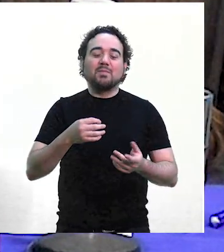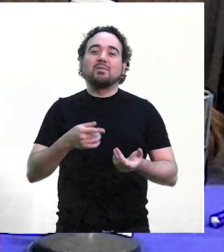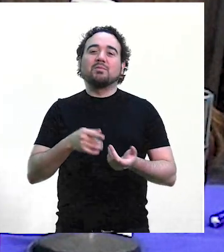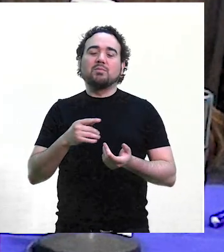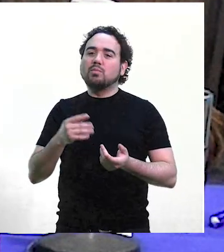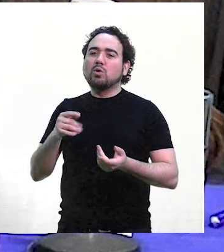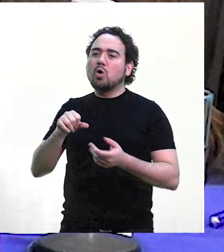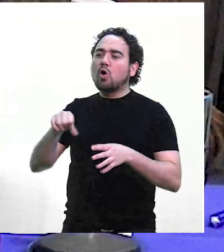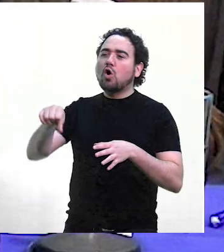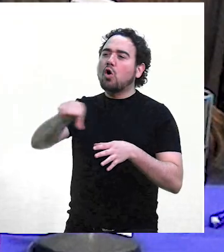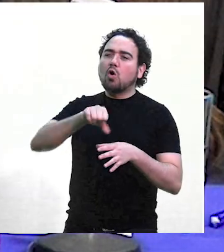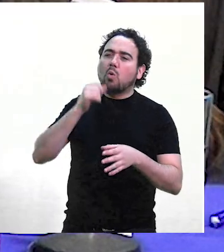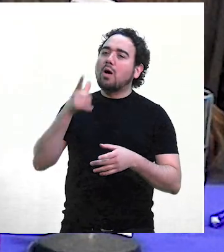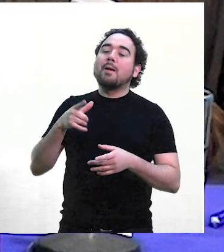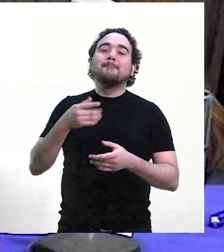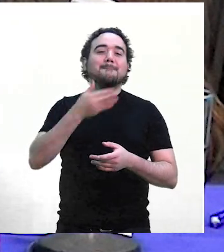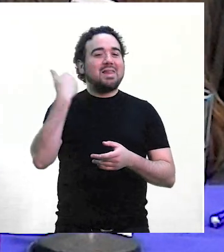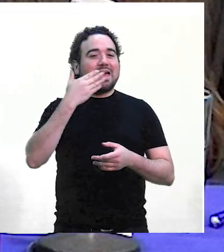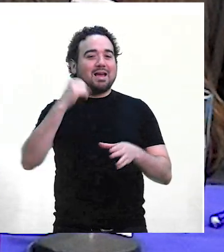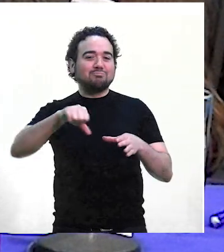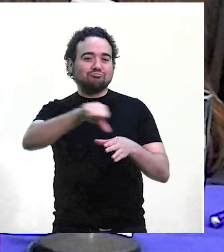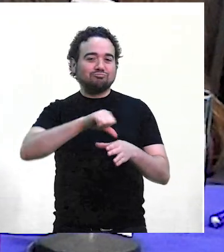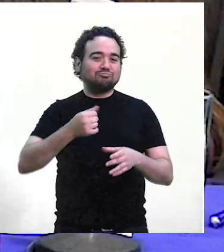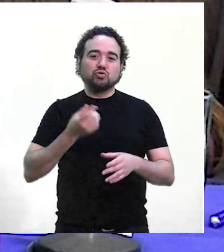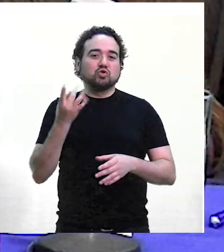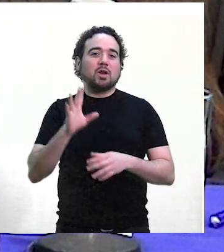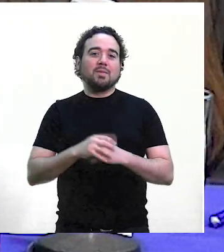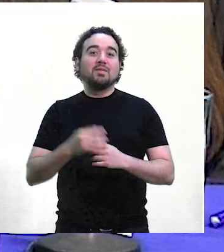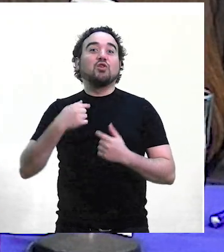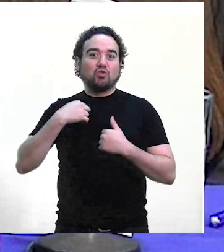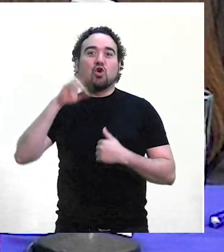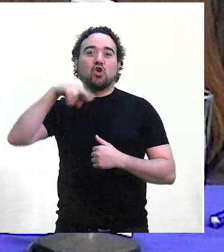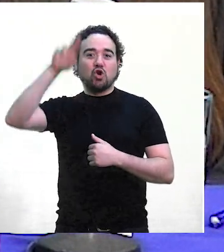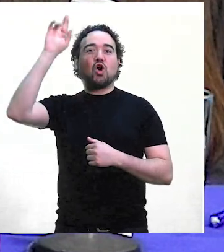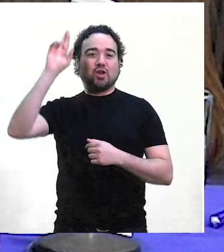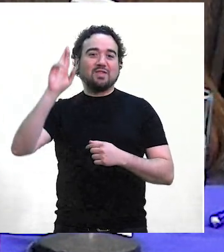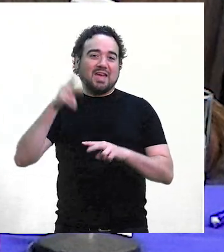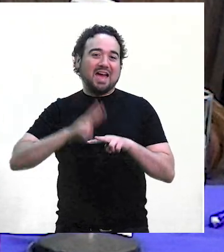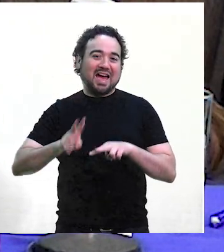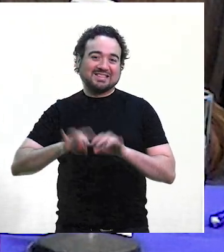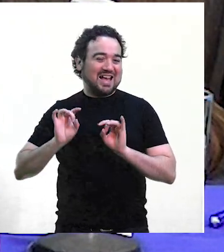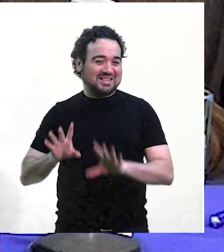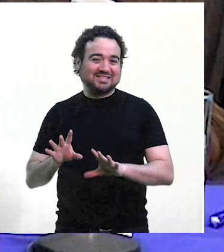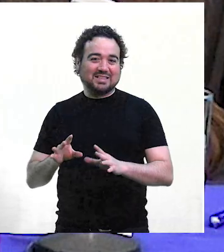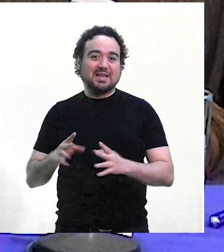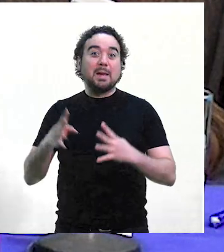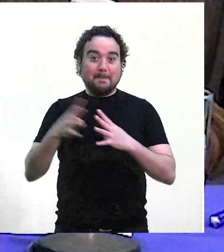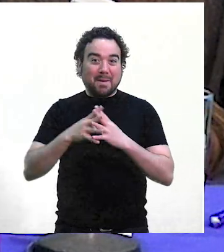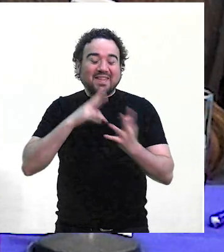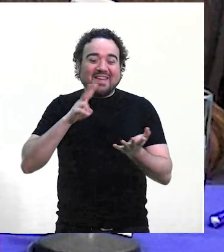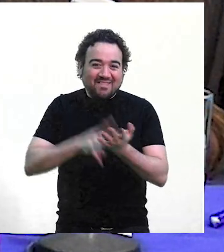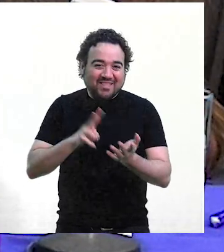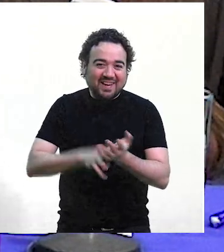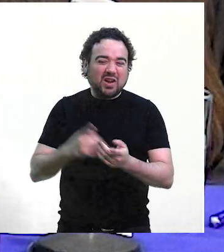pero mayo, ketchup, mostaza. Mayo, solamente ¿Solo mayo. mayo? Yo soy nortina y en el norte le ponemos mayonesa. Ah, Pero papas fritas